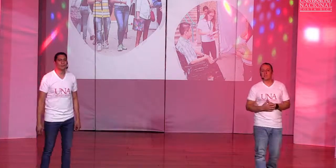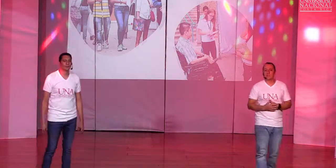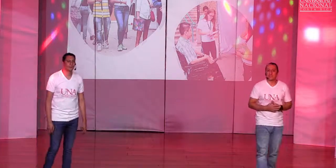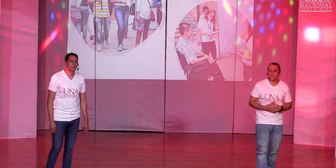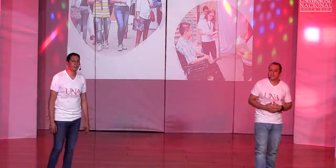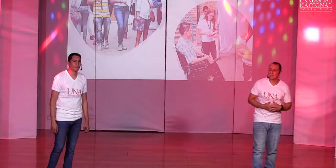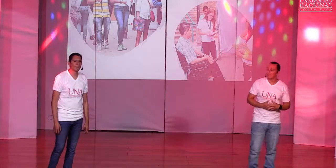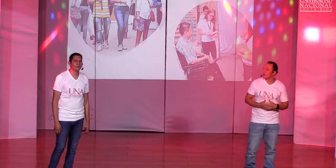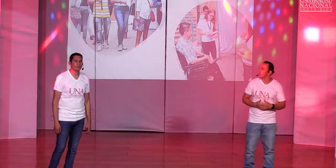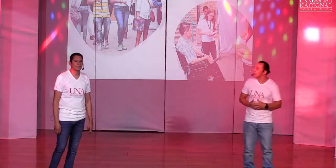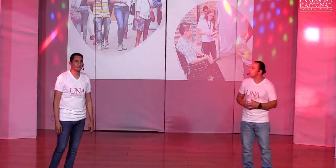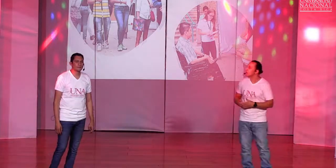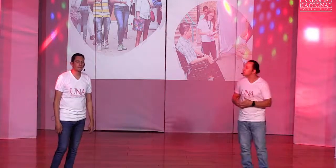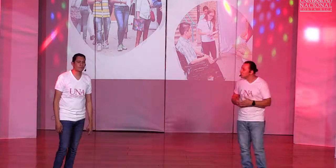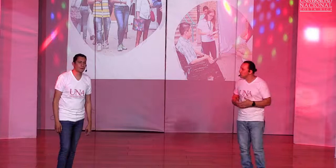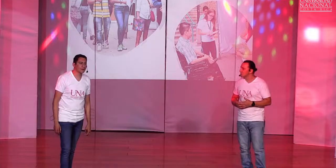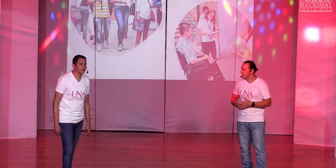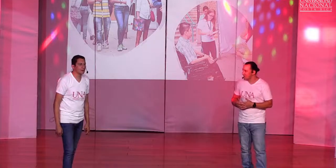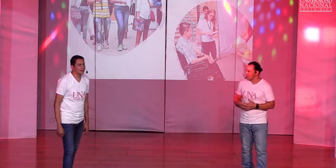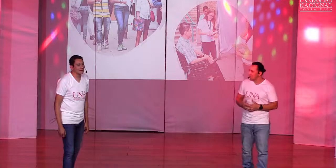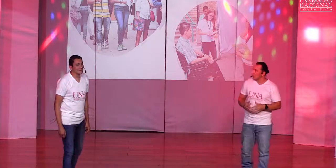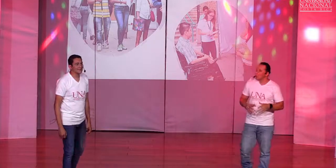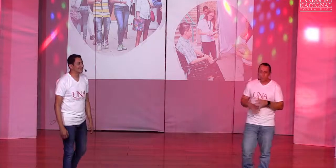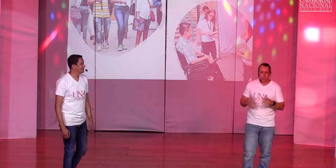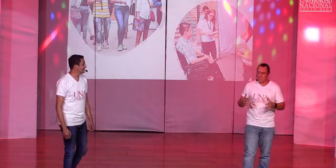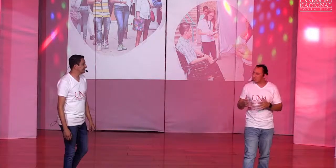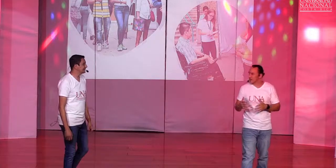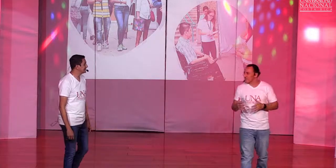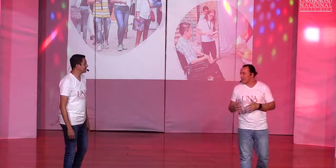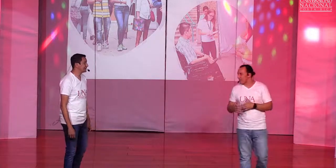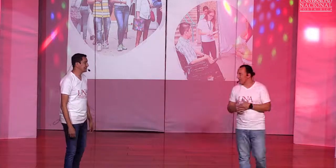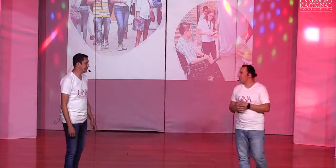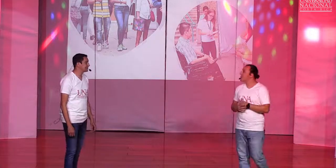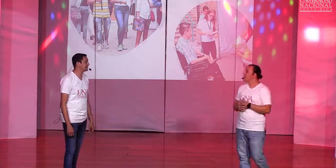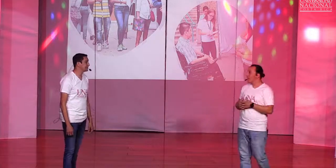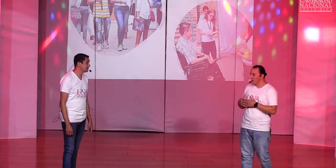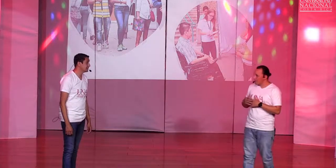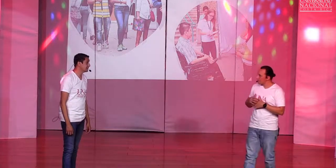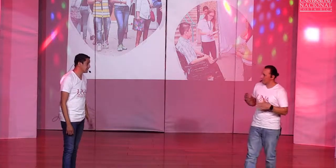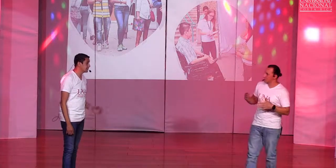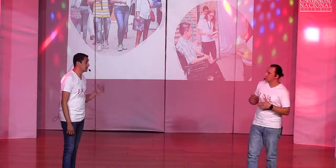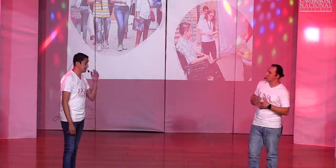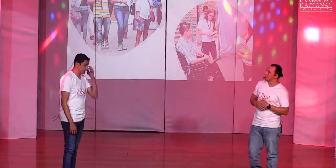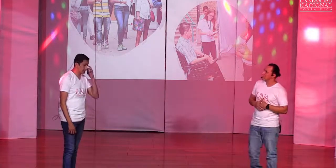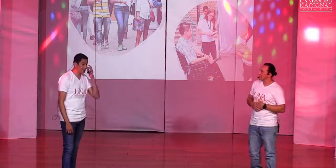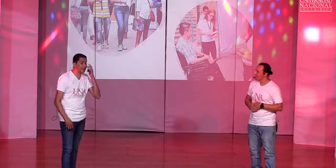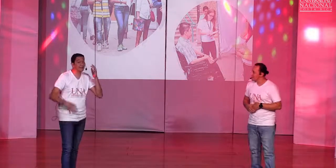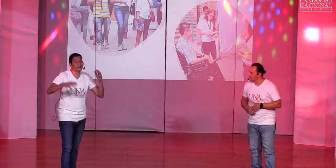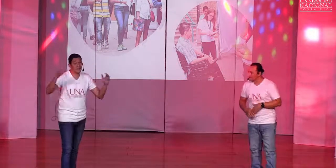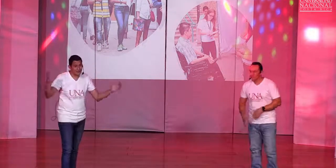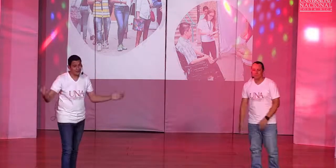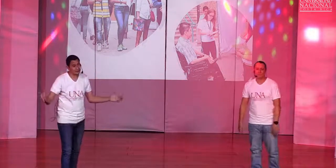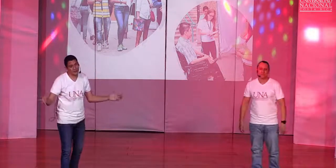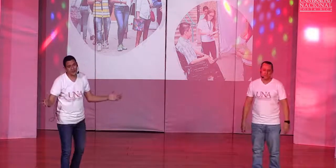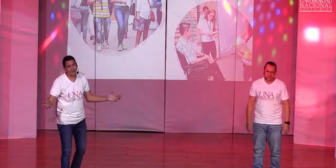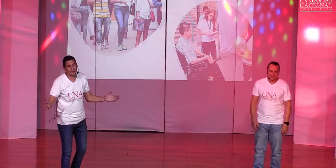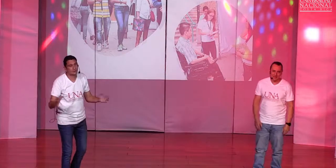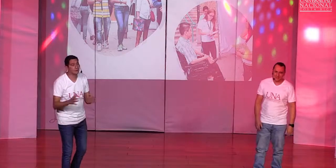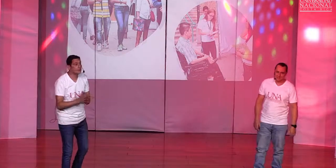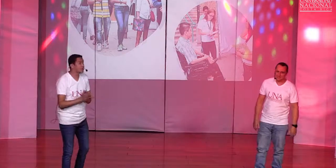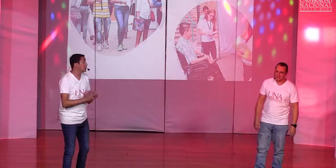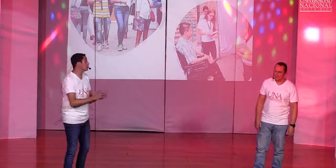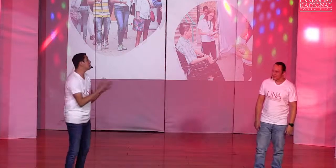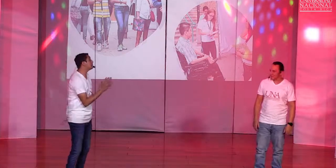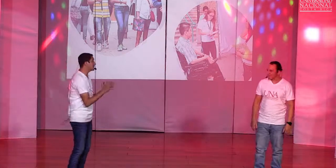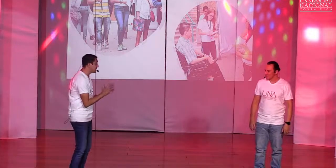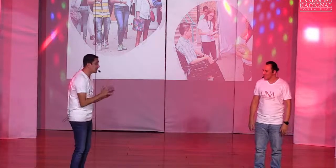estudiantes aquí de esta casa de enseñanza van a vivir un montón de experiencias, muchas experiencias, ¿verdad? La mayoría preciosas. Demasiadas experiencias.